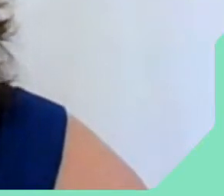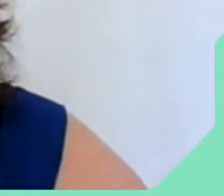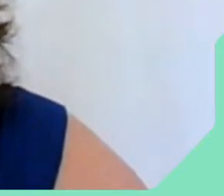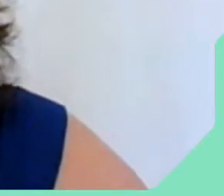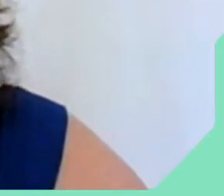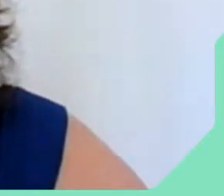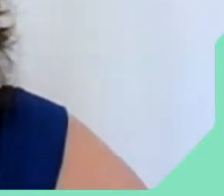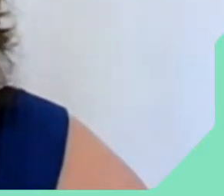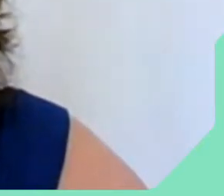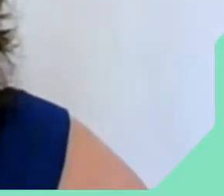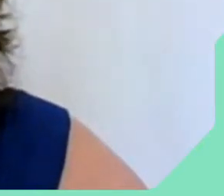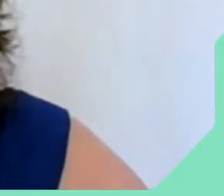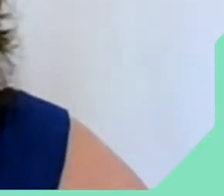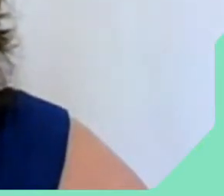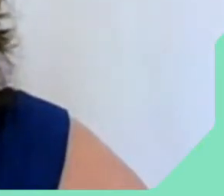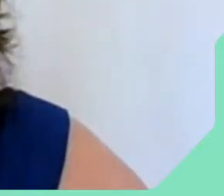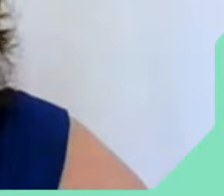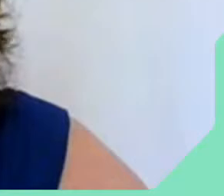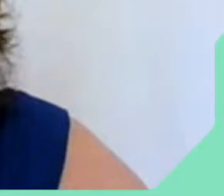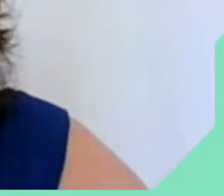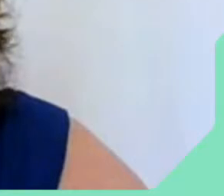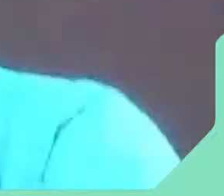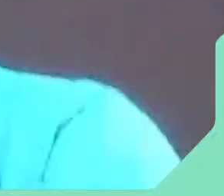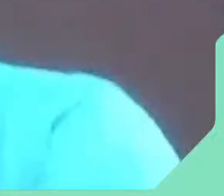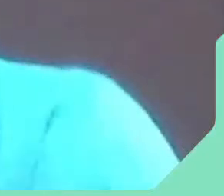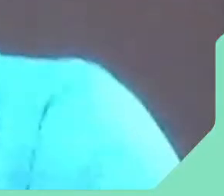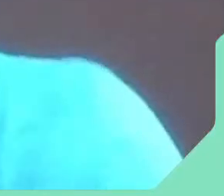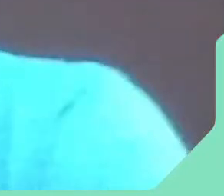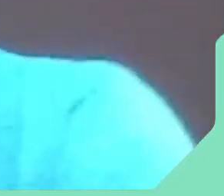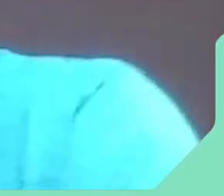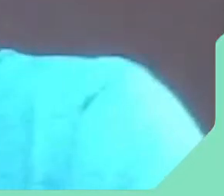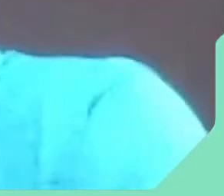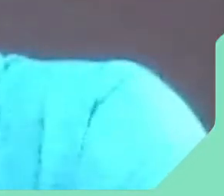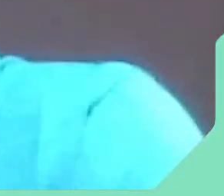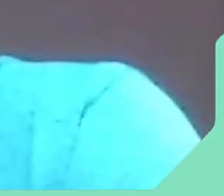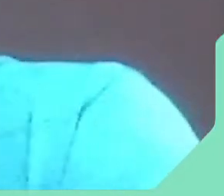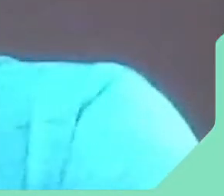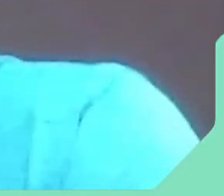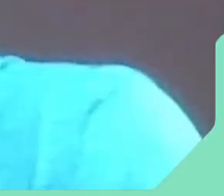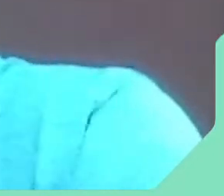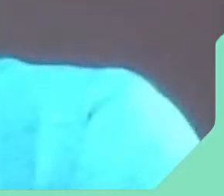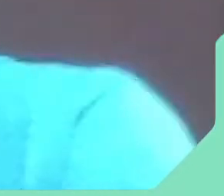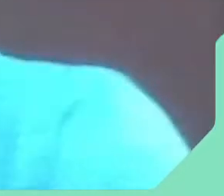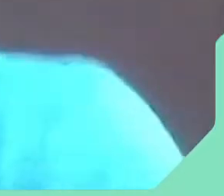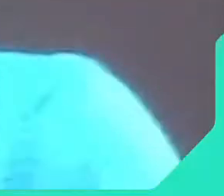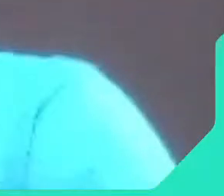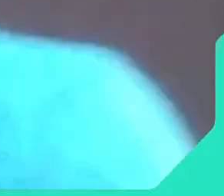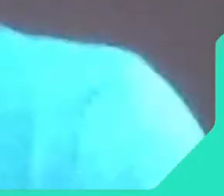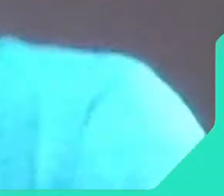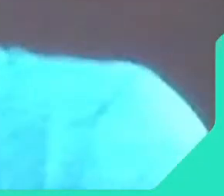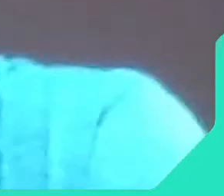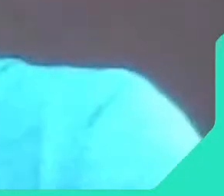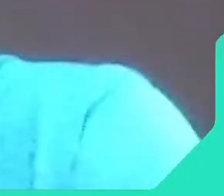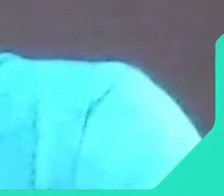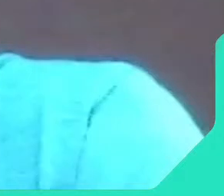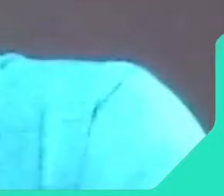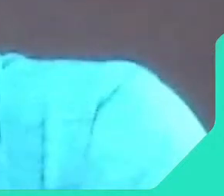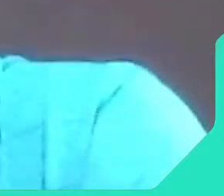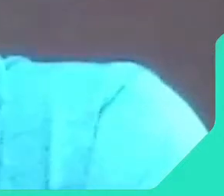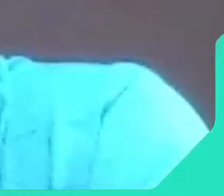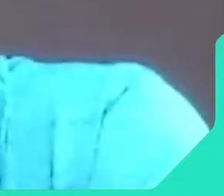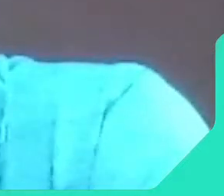palabra. Bienvenidos. Muchas gracias, Silvia. Sean todos bienvenidos. En